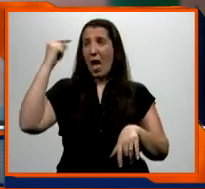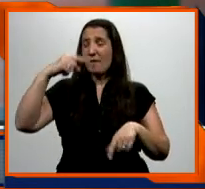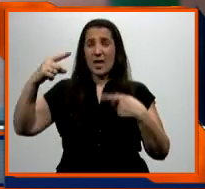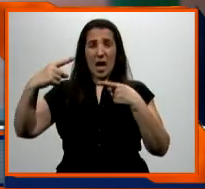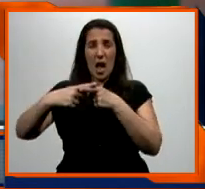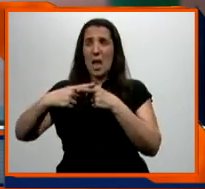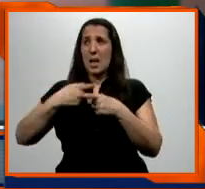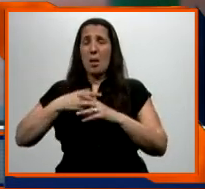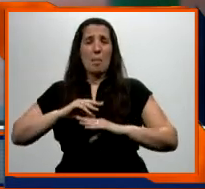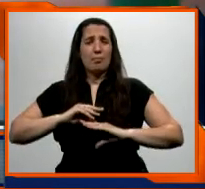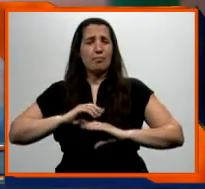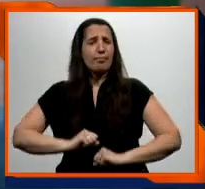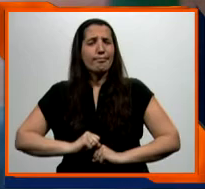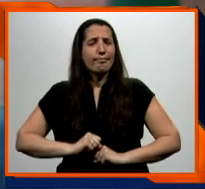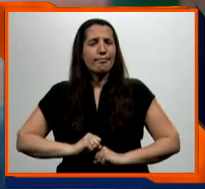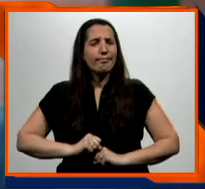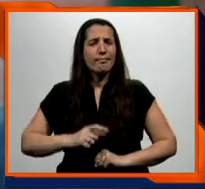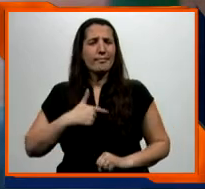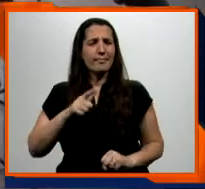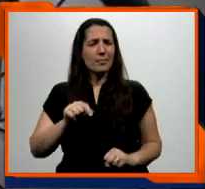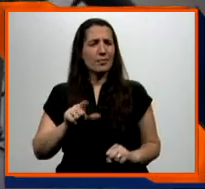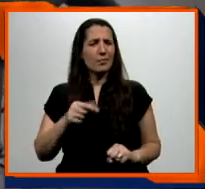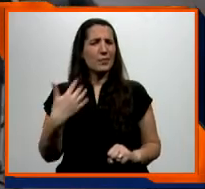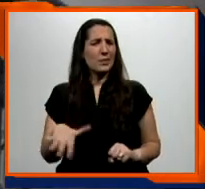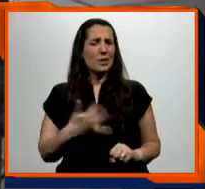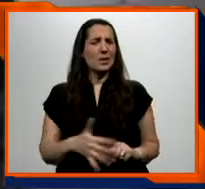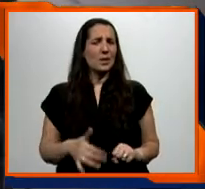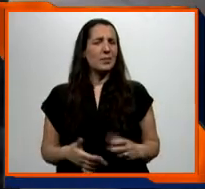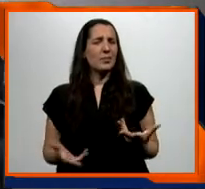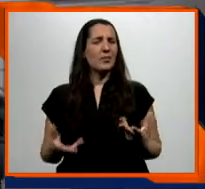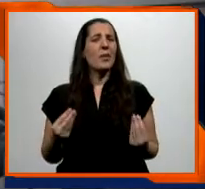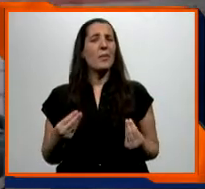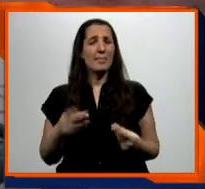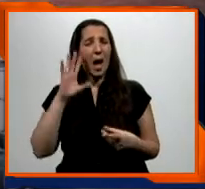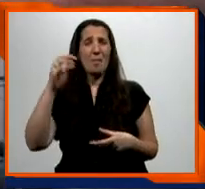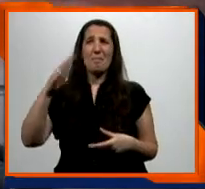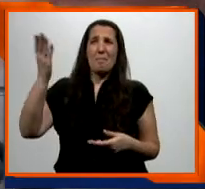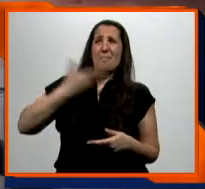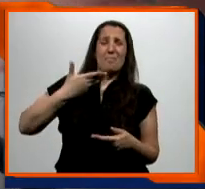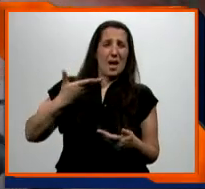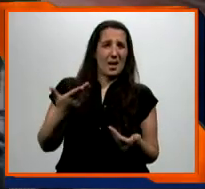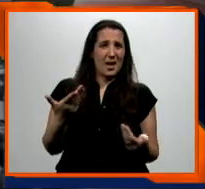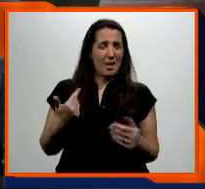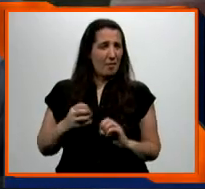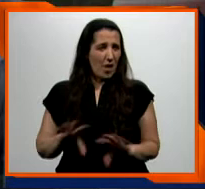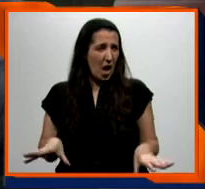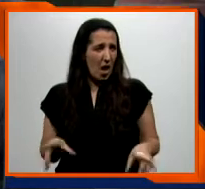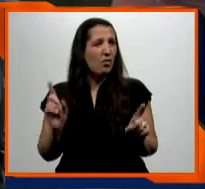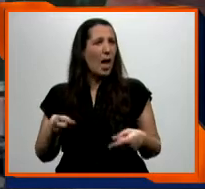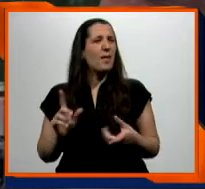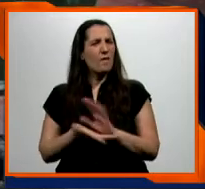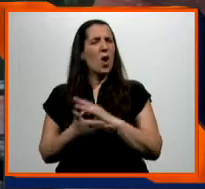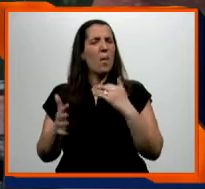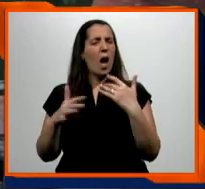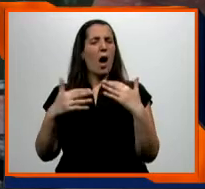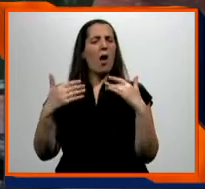muy... Me había dolido mucho cómo se había dado la final. Más allá del resultado, que fue feo, por el juego. Yo